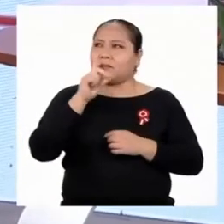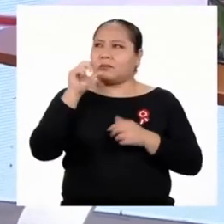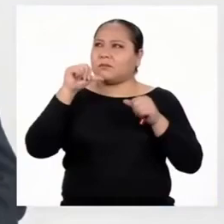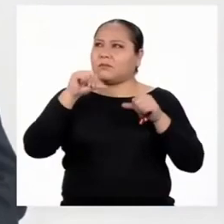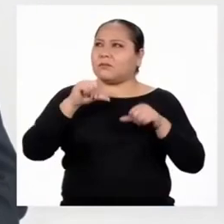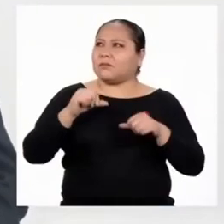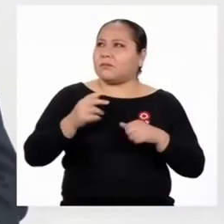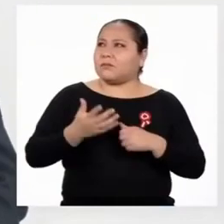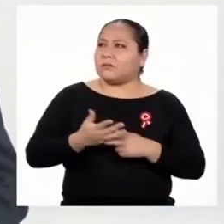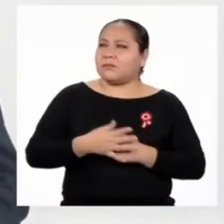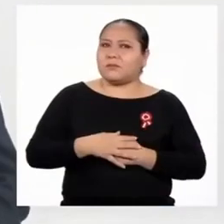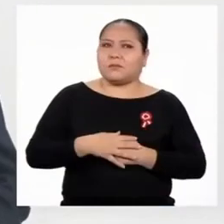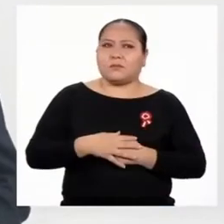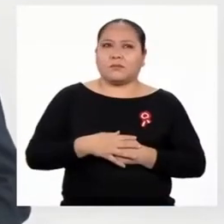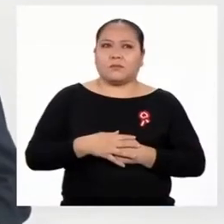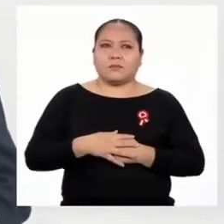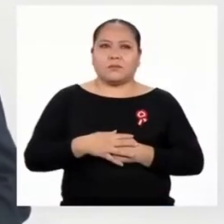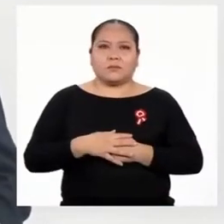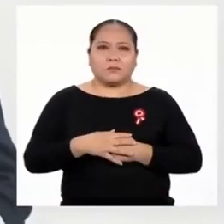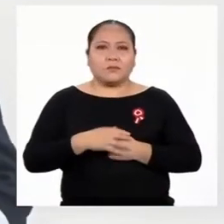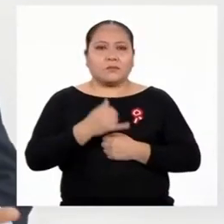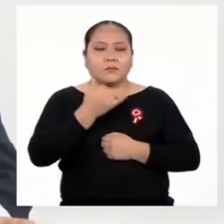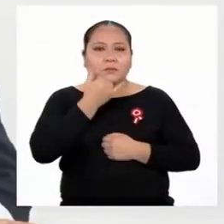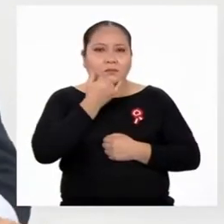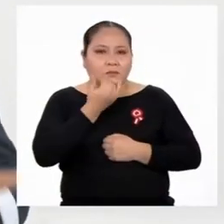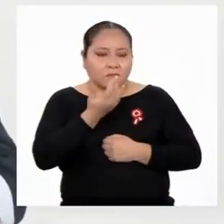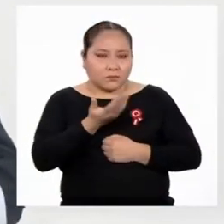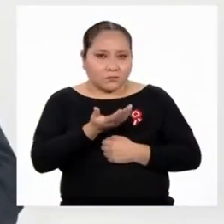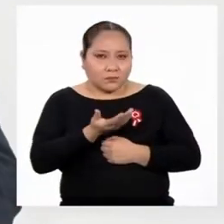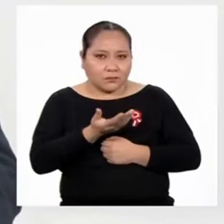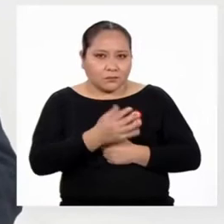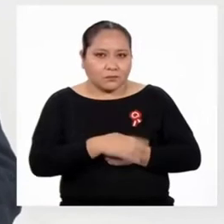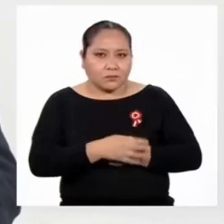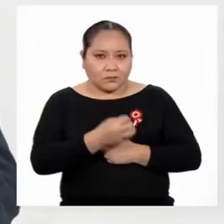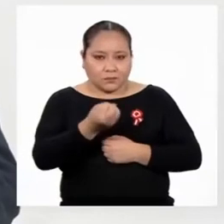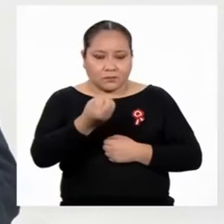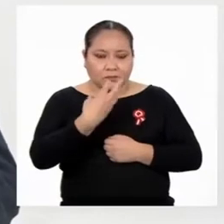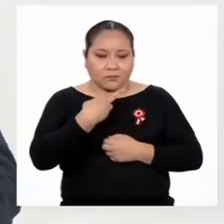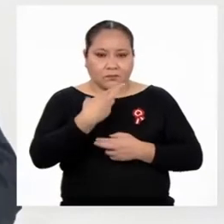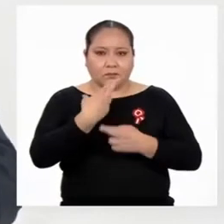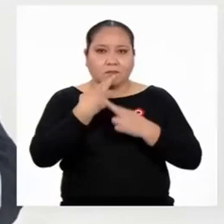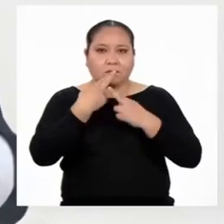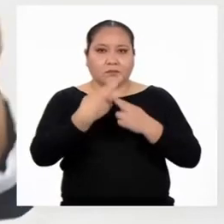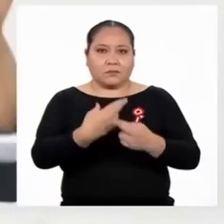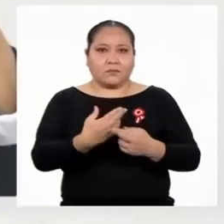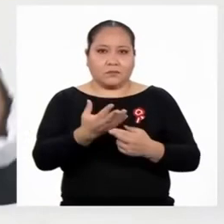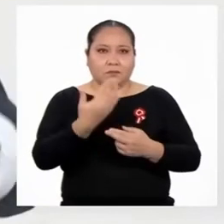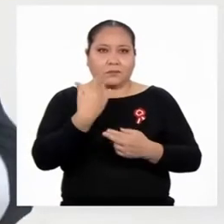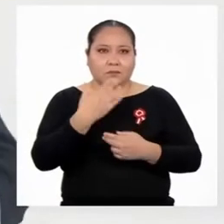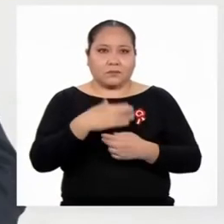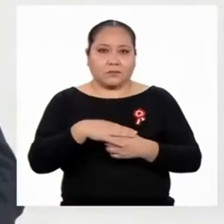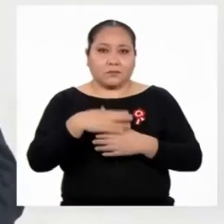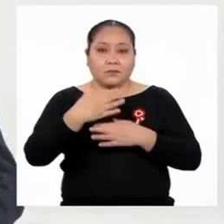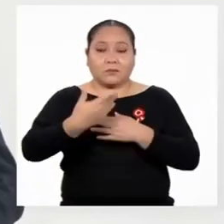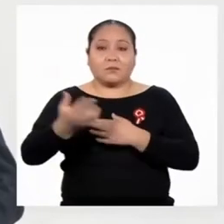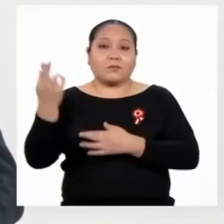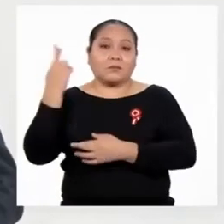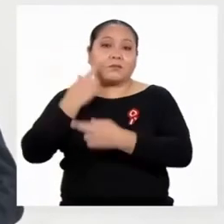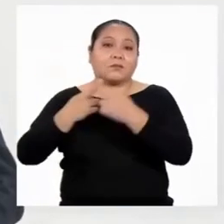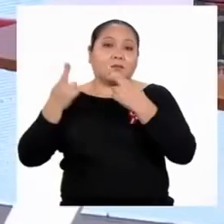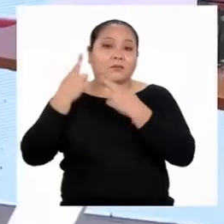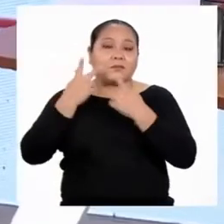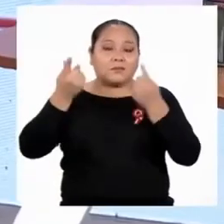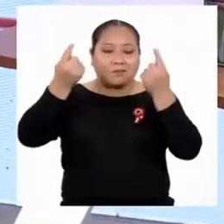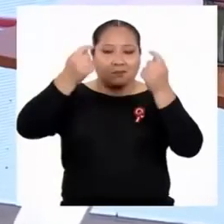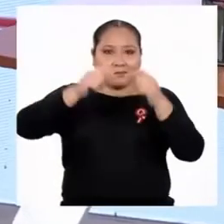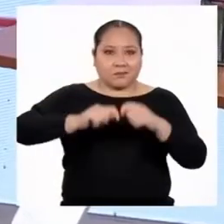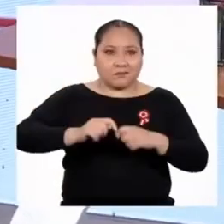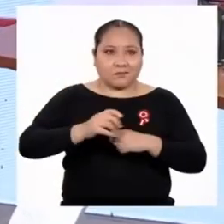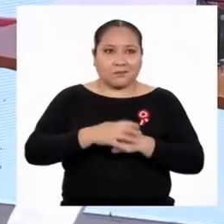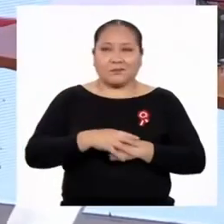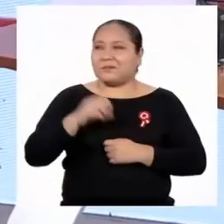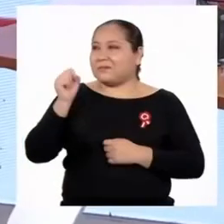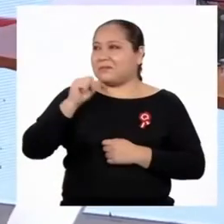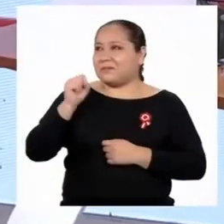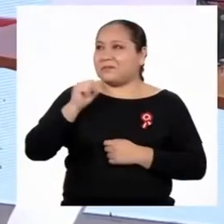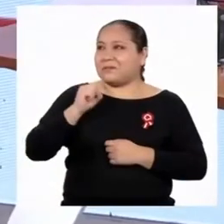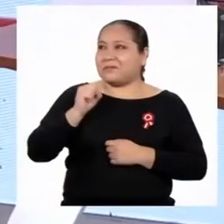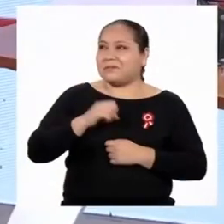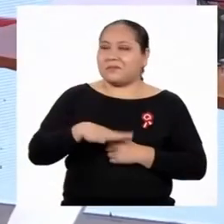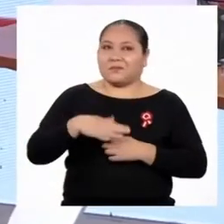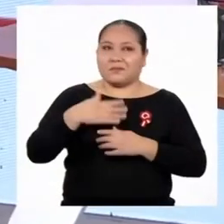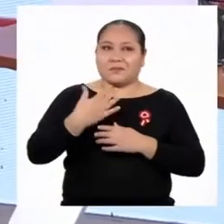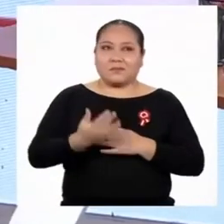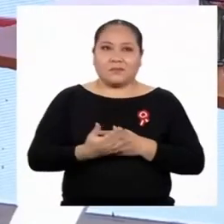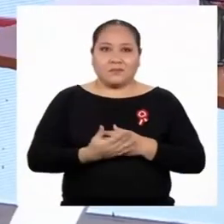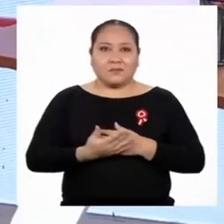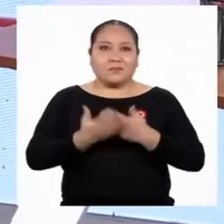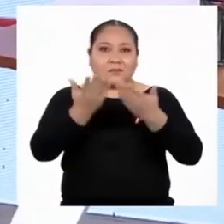bueno. ¿Qué te parece si nos dices el resultado ahora que regresemos de los comerciales? Sí, profe. De